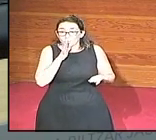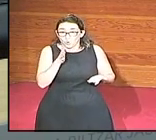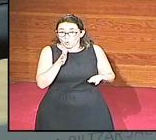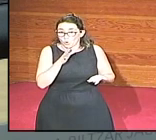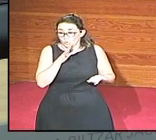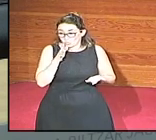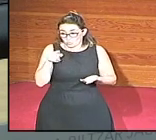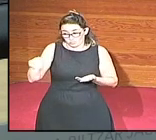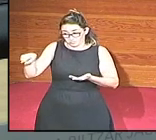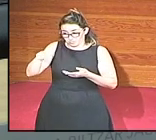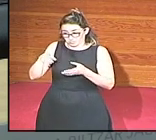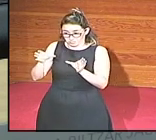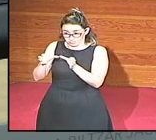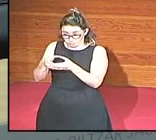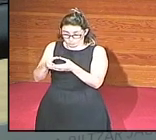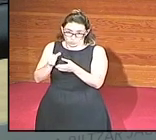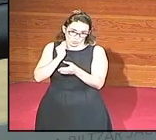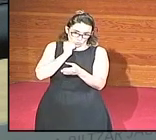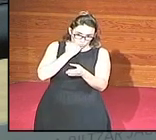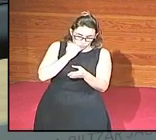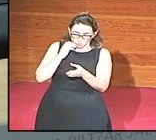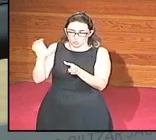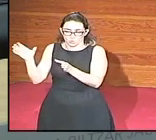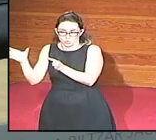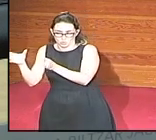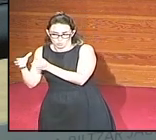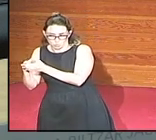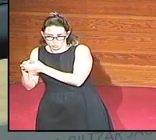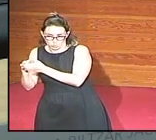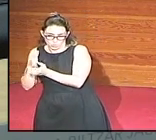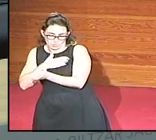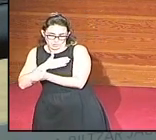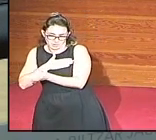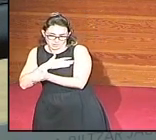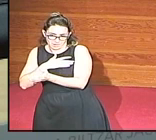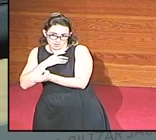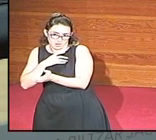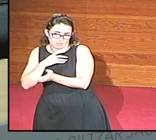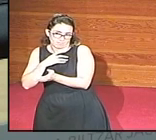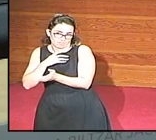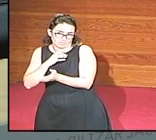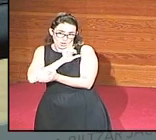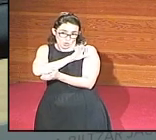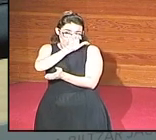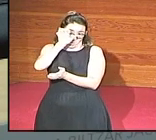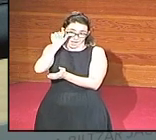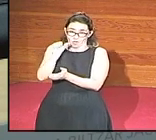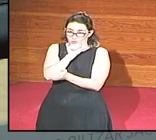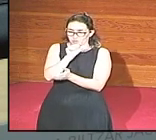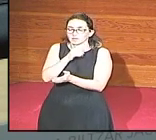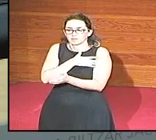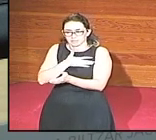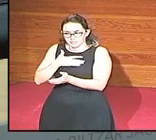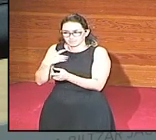ahí, tanto las rusas como la parte occidental, pues quieren que eso continúe